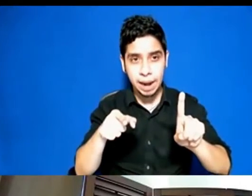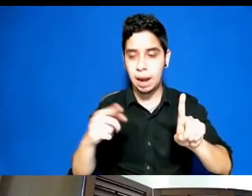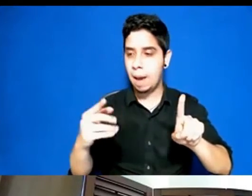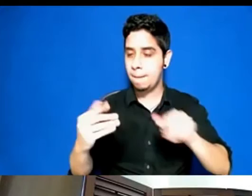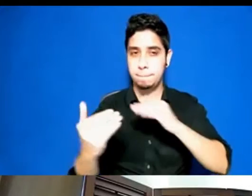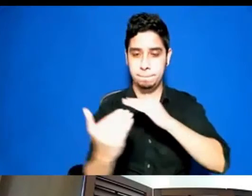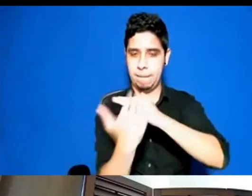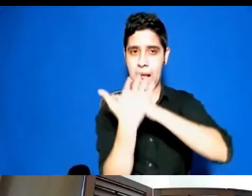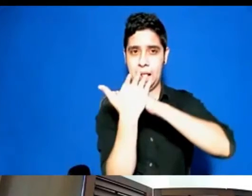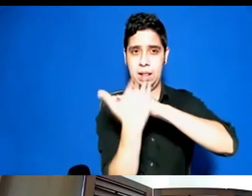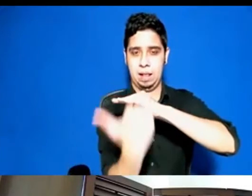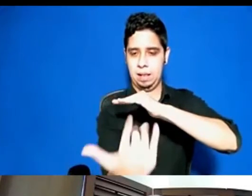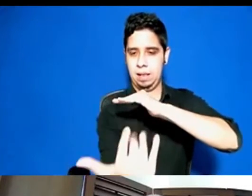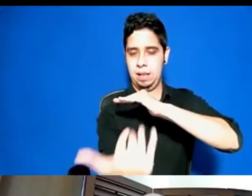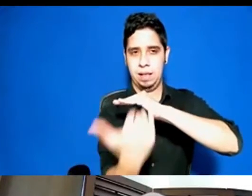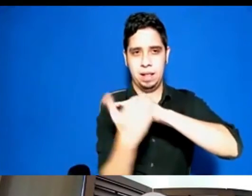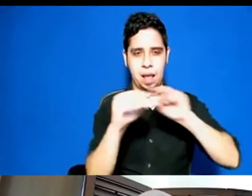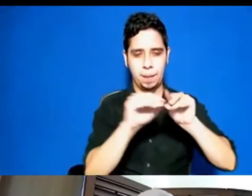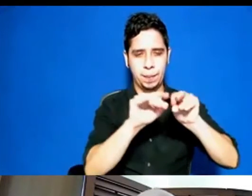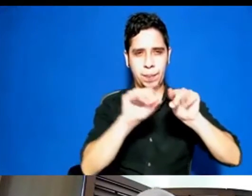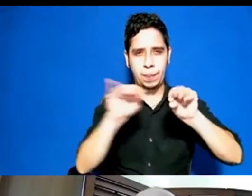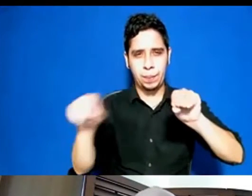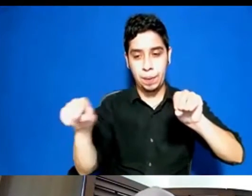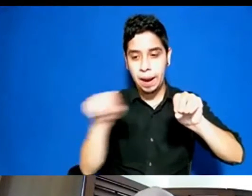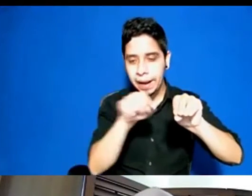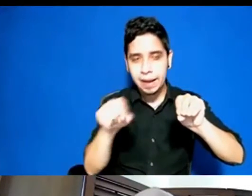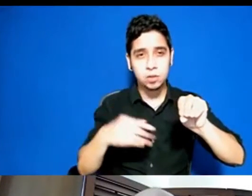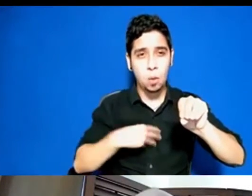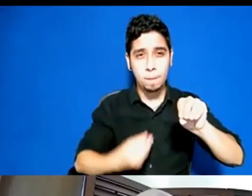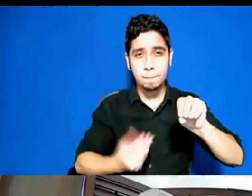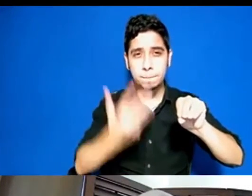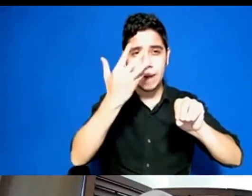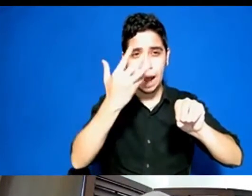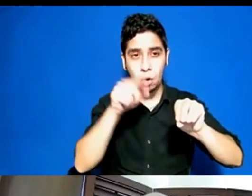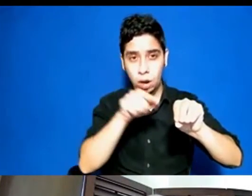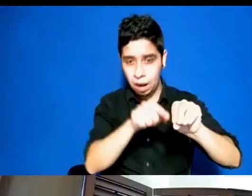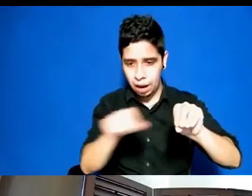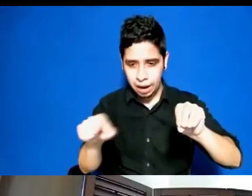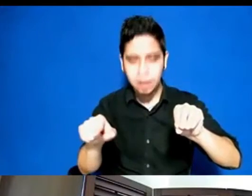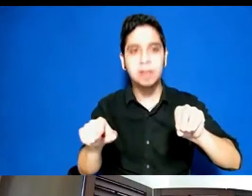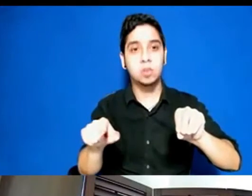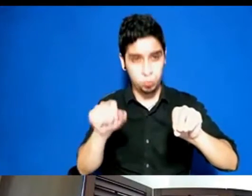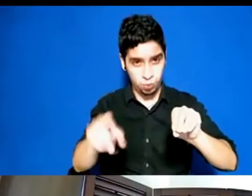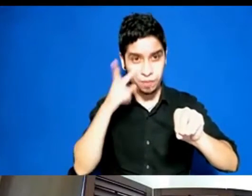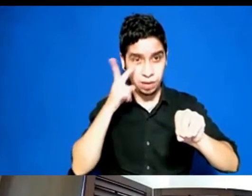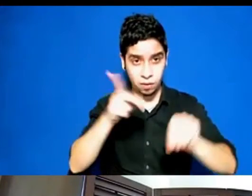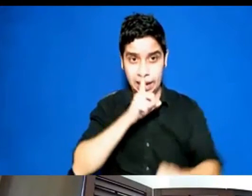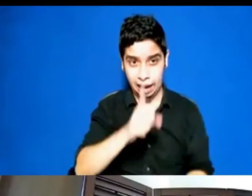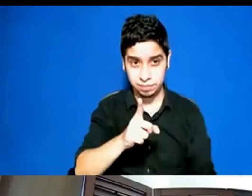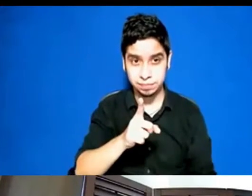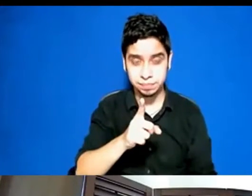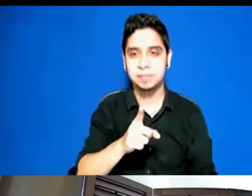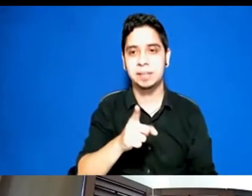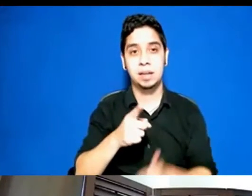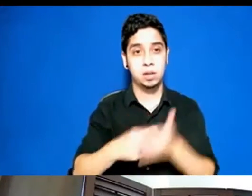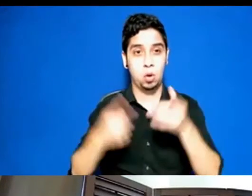mar. Lo único blanco que debe haber de noche en la playa es la espuma blanca en la orilla del mar. ¿Qué pasa si